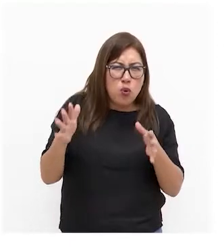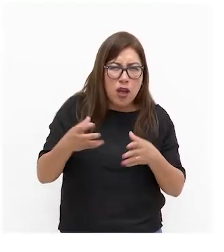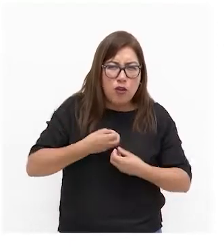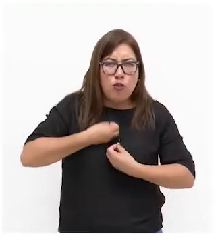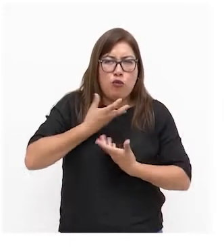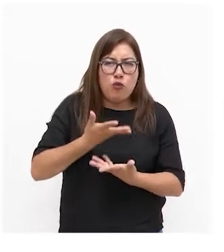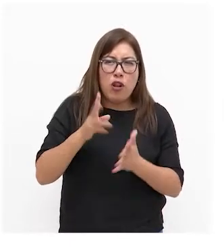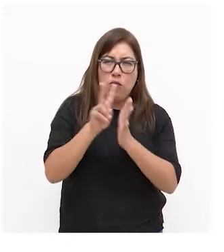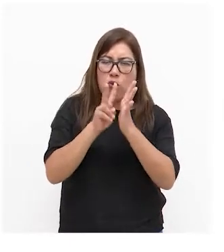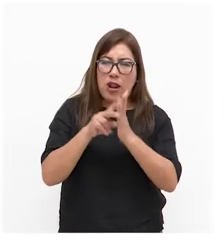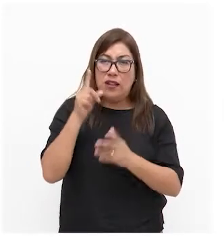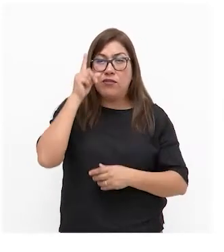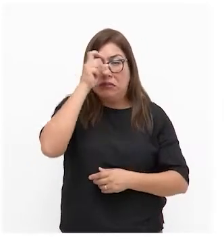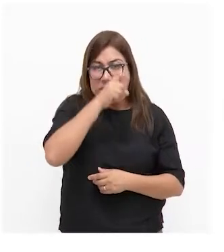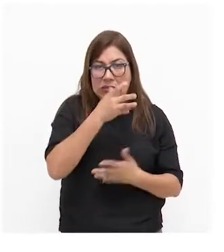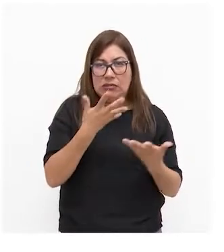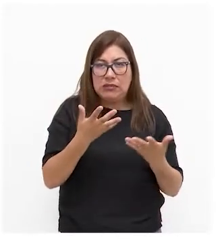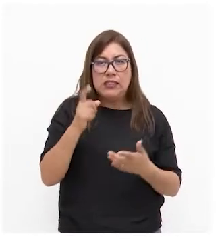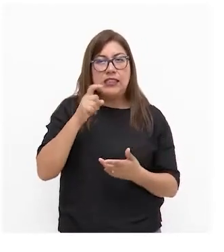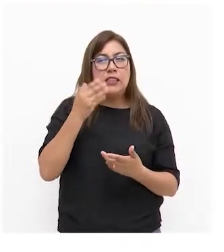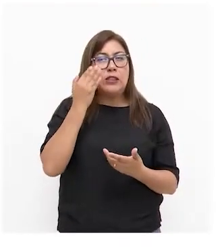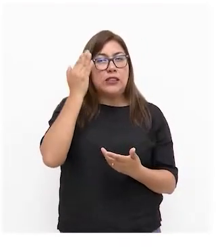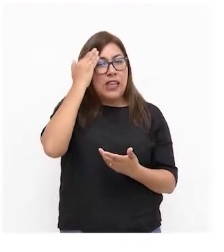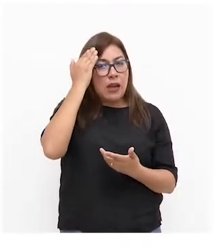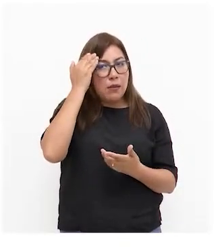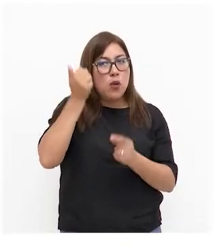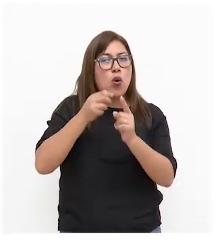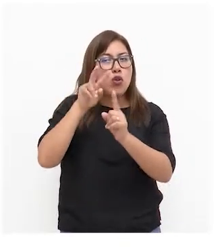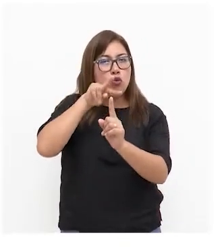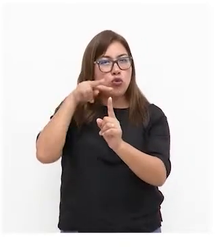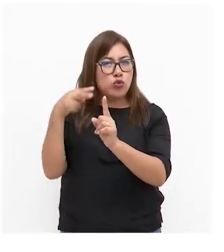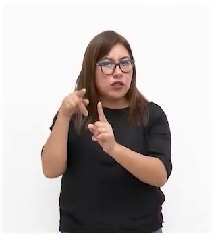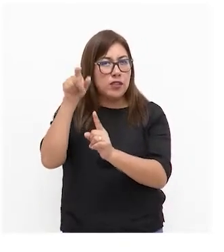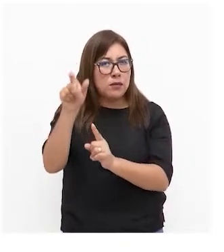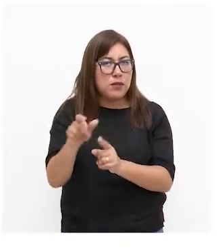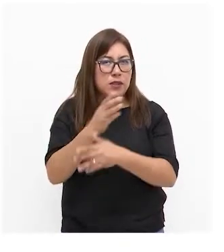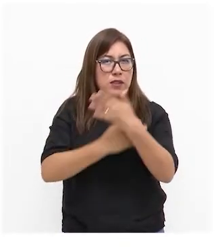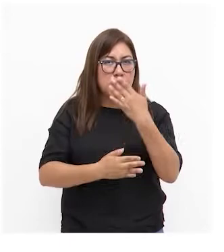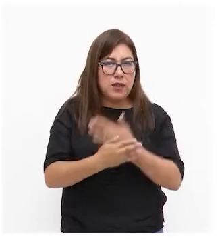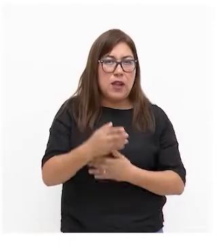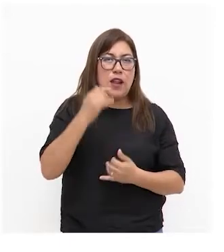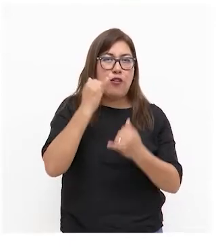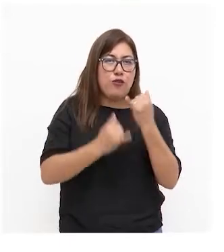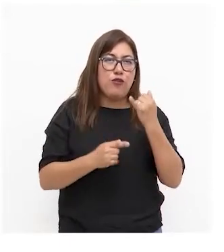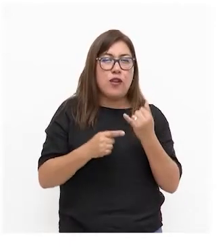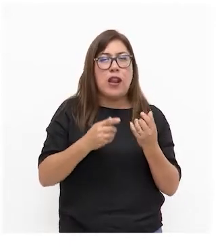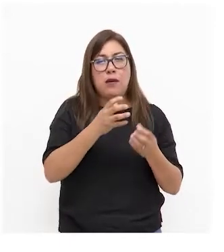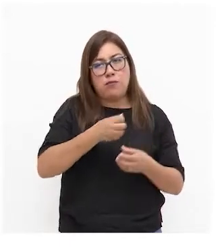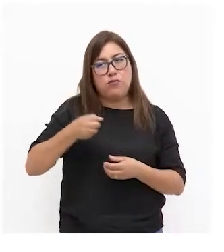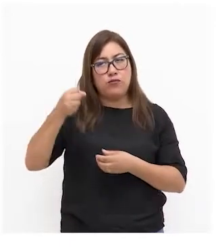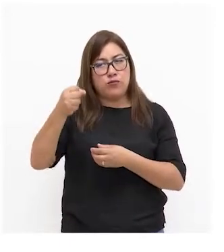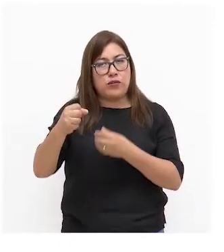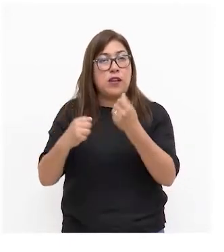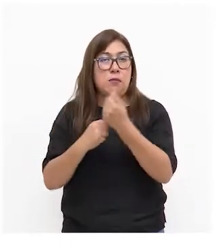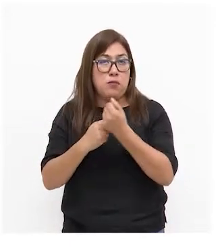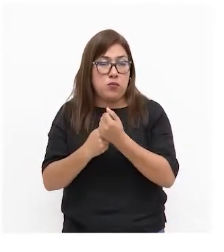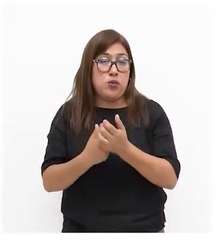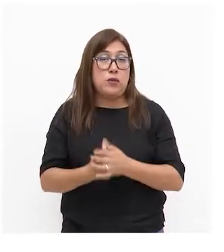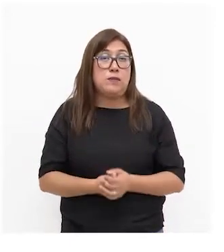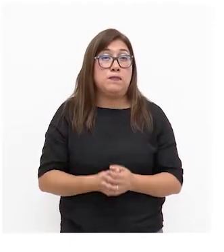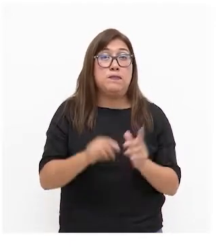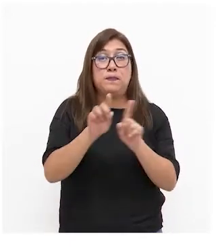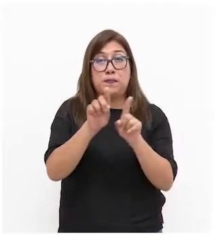voluntad y para conocer el contexto de la persona con discapacidad para la determinación del apoyo, así como